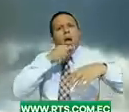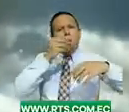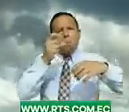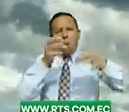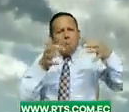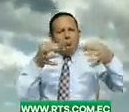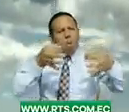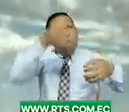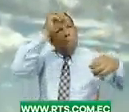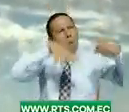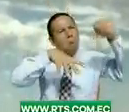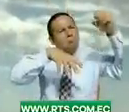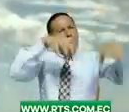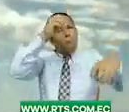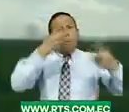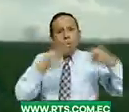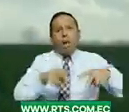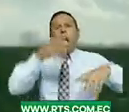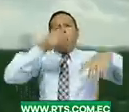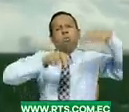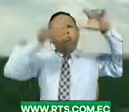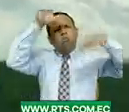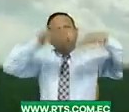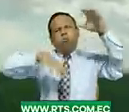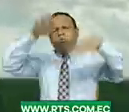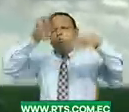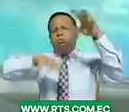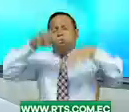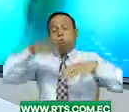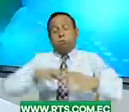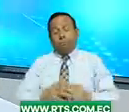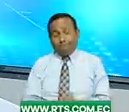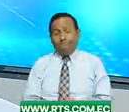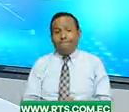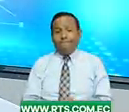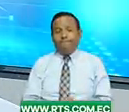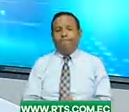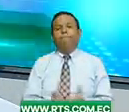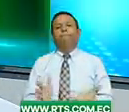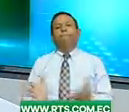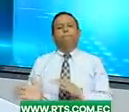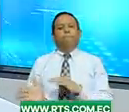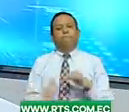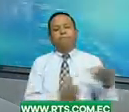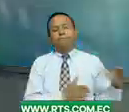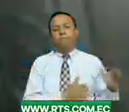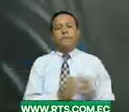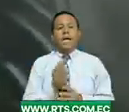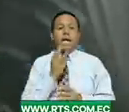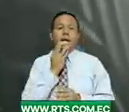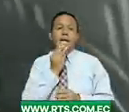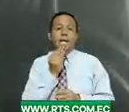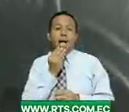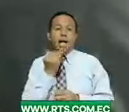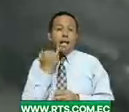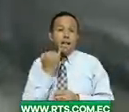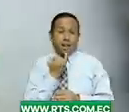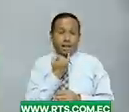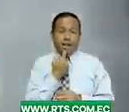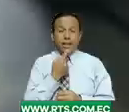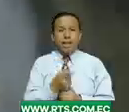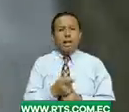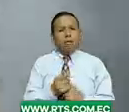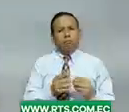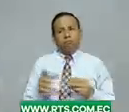Y las fuerzas de defensa de Israel llevaron a cabo bombardeos contra un centro de operaciones terroristas en el campamento de